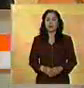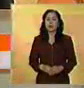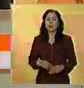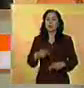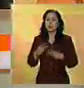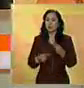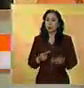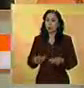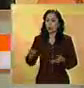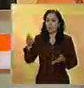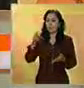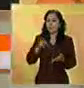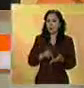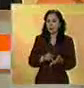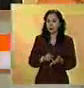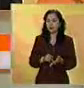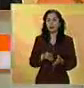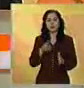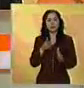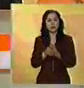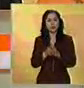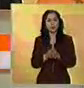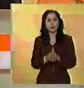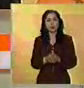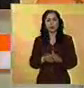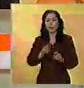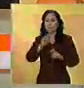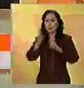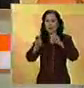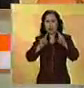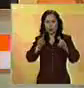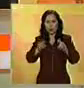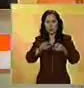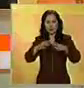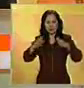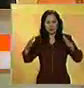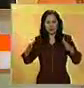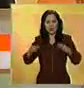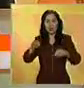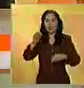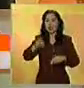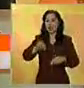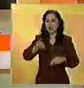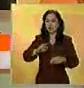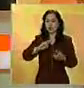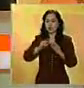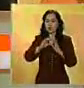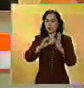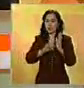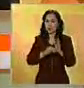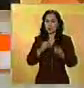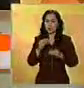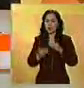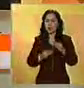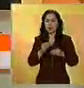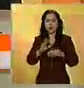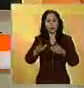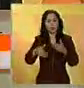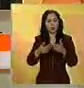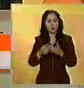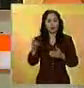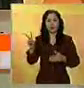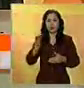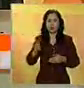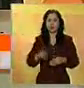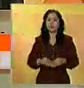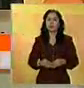produzca esa participación con respecto a la gran consulta nacional que de la reforma constitucional estamos haciendo en todo el